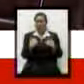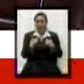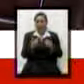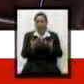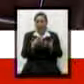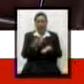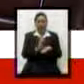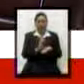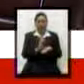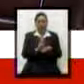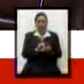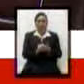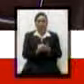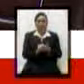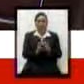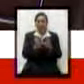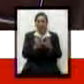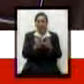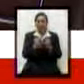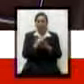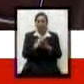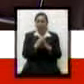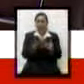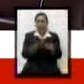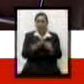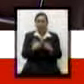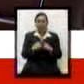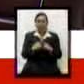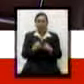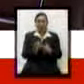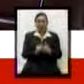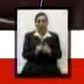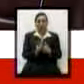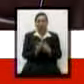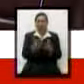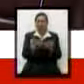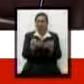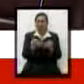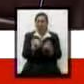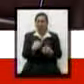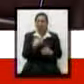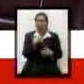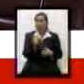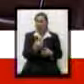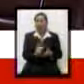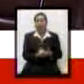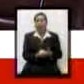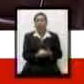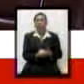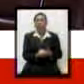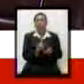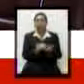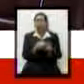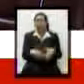elemento central evaluatorio el factor de incentivos tributarios. Quisiéramos mencionar, señor,